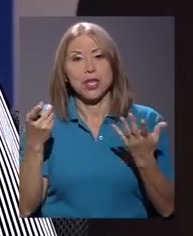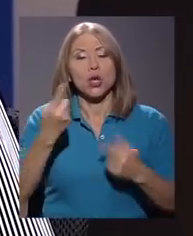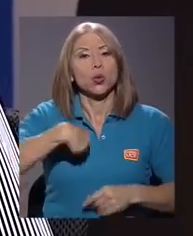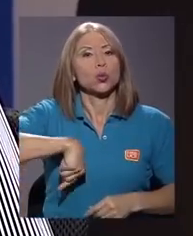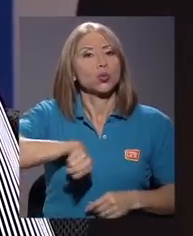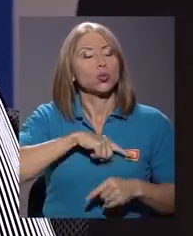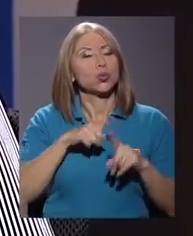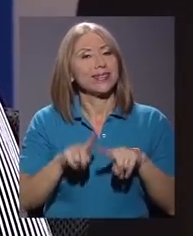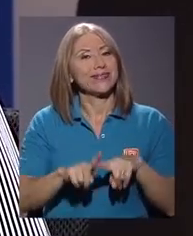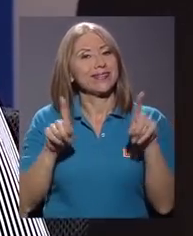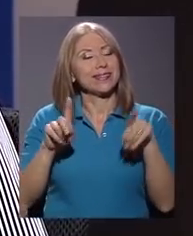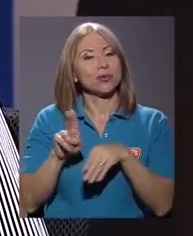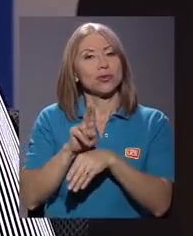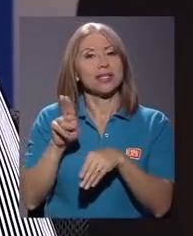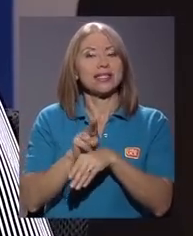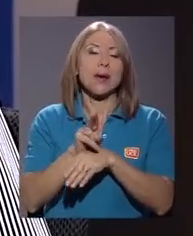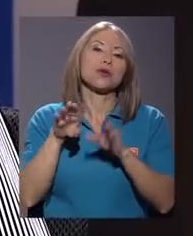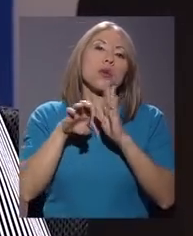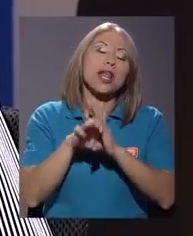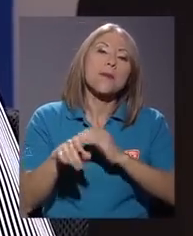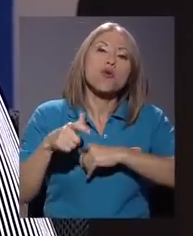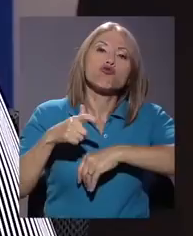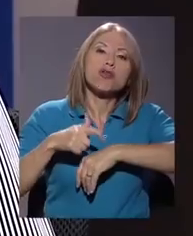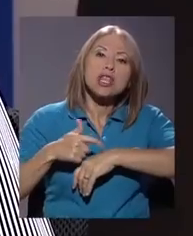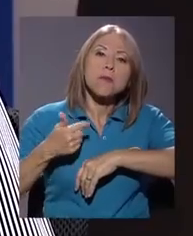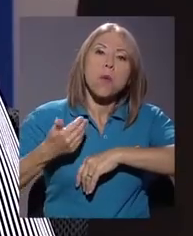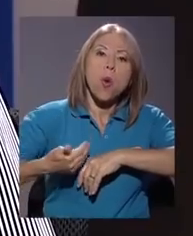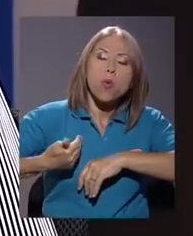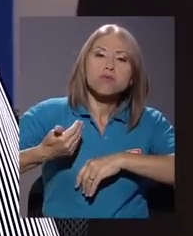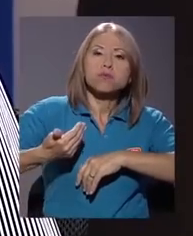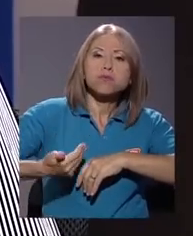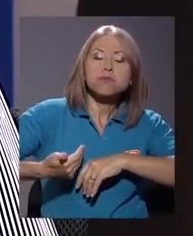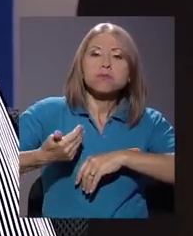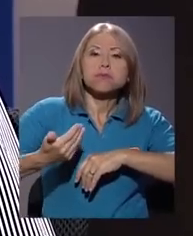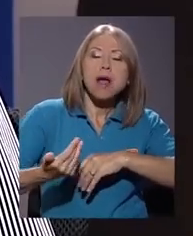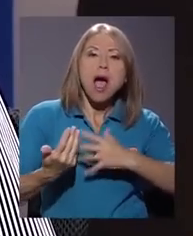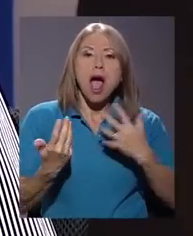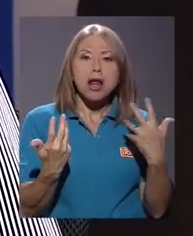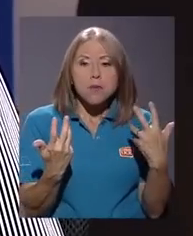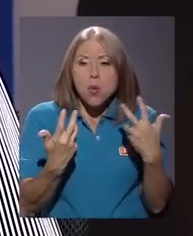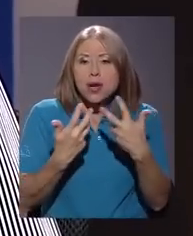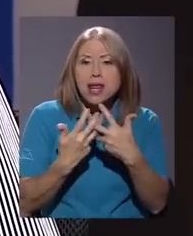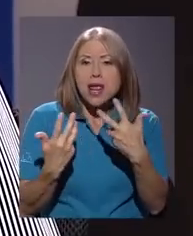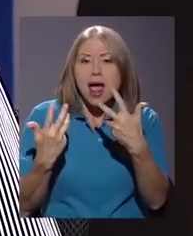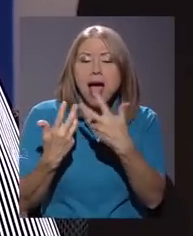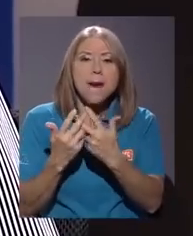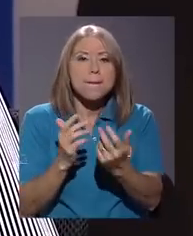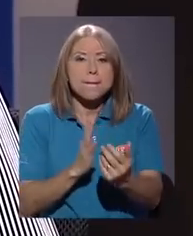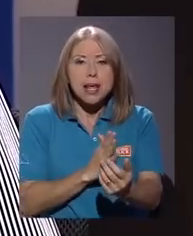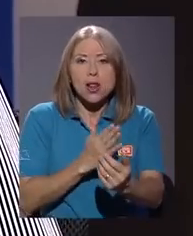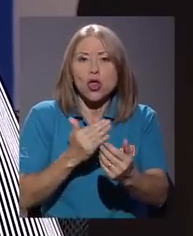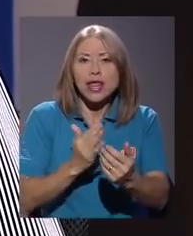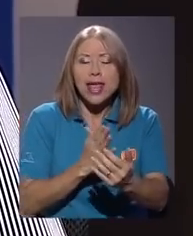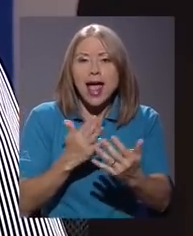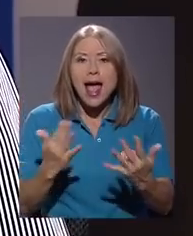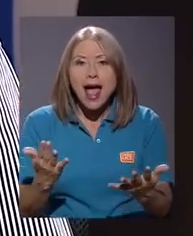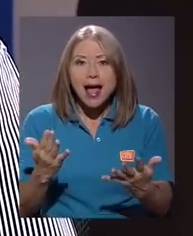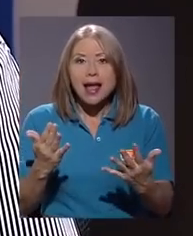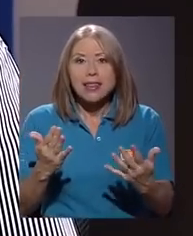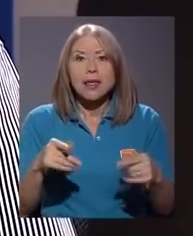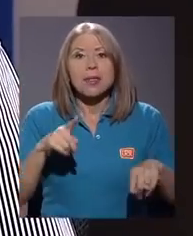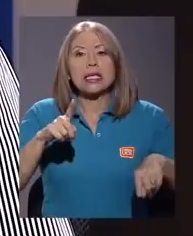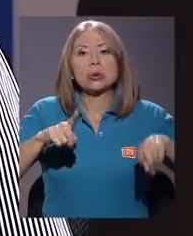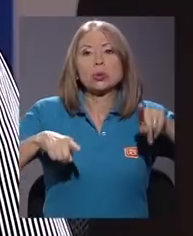eh elementos como el ritmo como eh la armonía como la melodía las